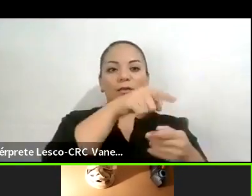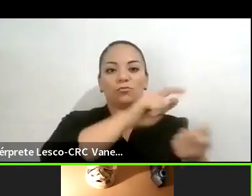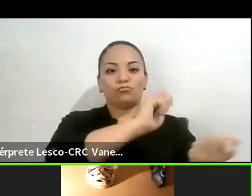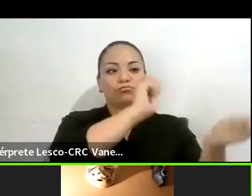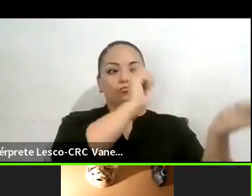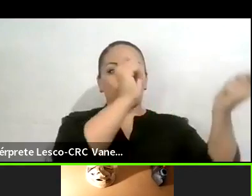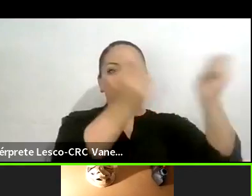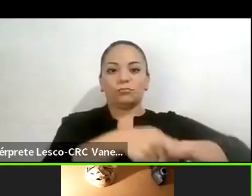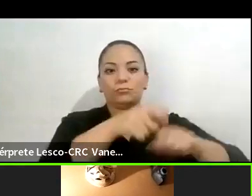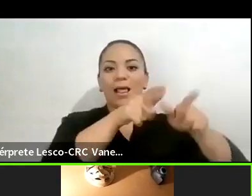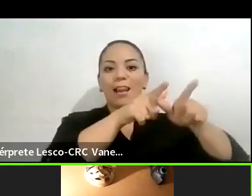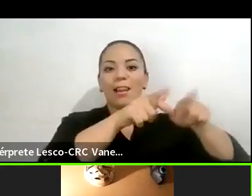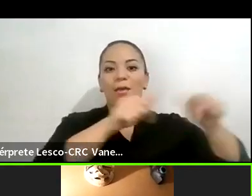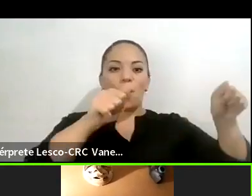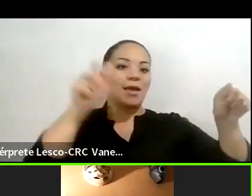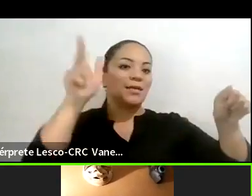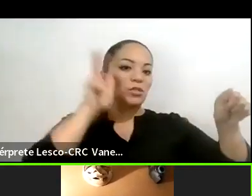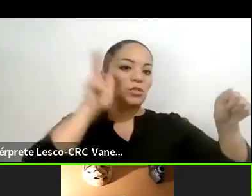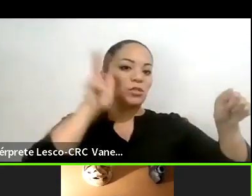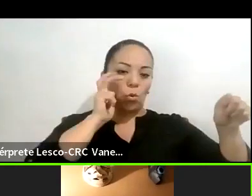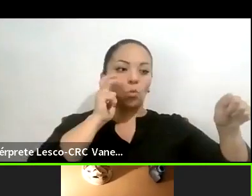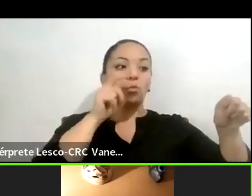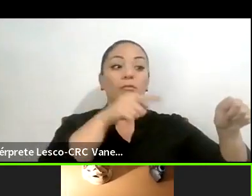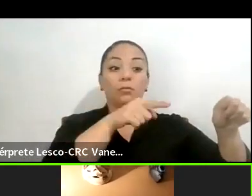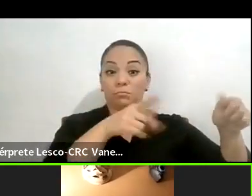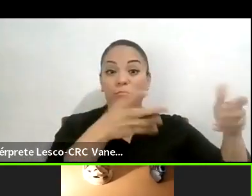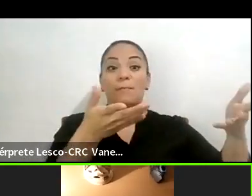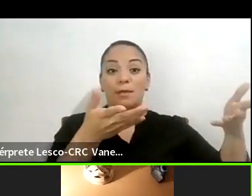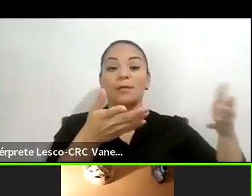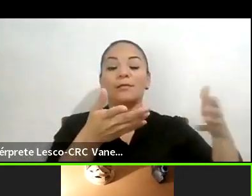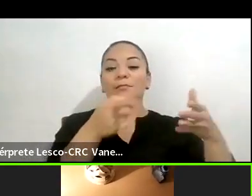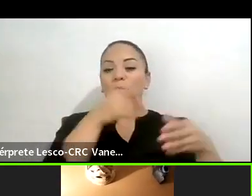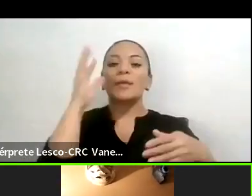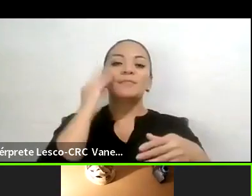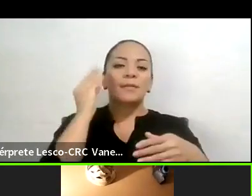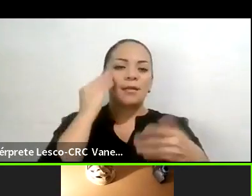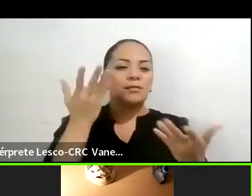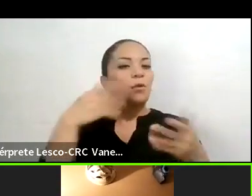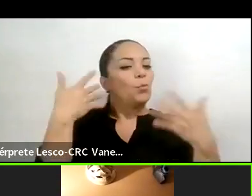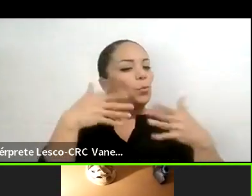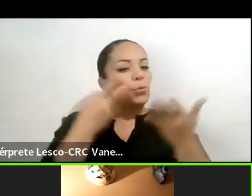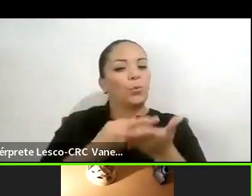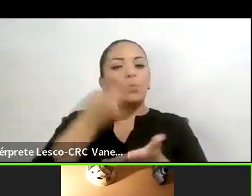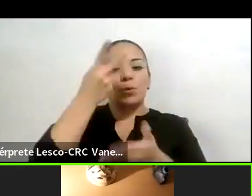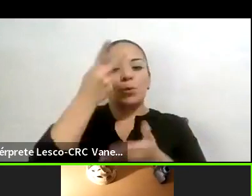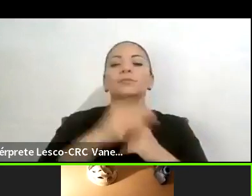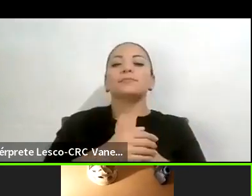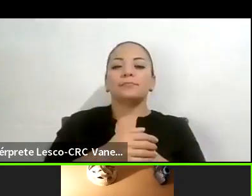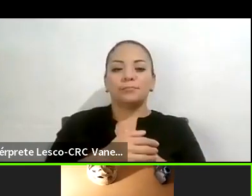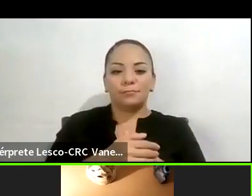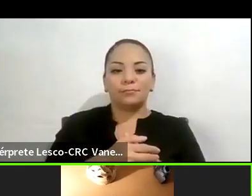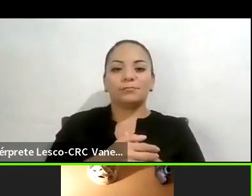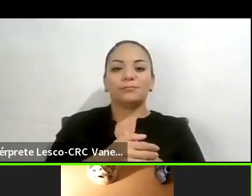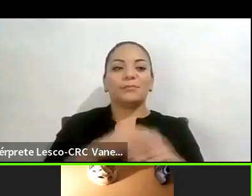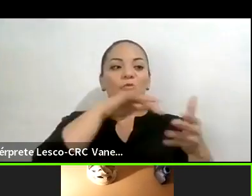sonoro. Entonces, me parece que también es una experiencia muy valiosa poner a conversar los estudiantes, en este caso de